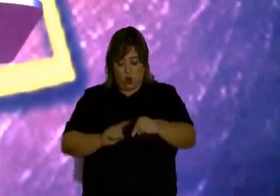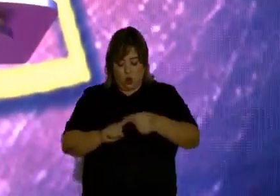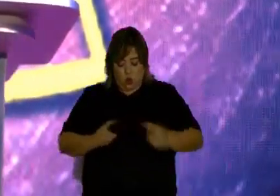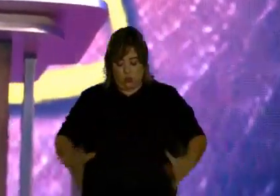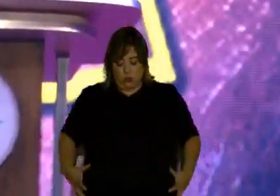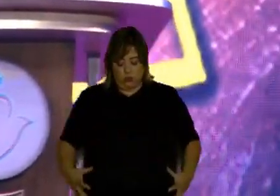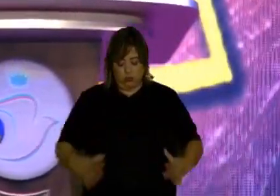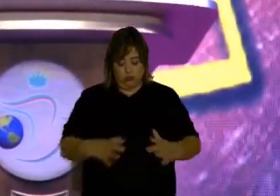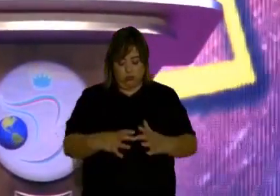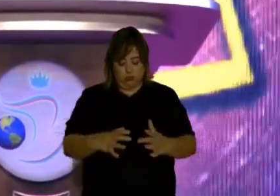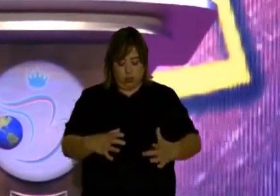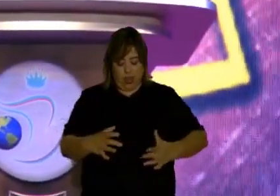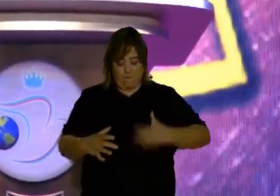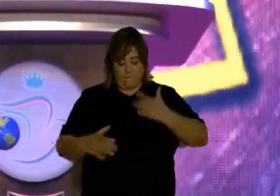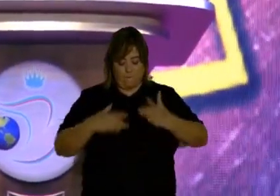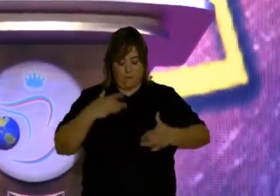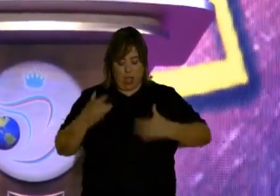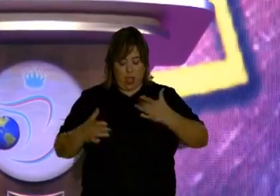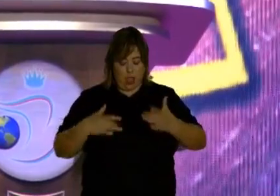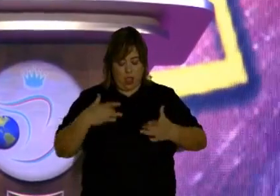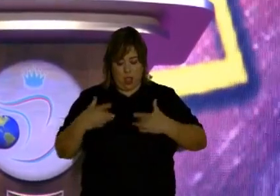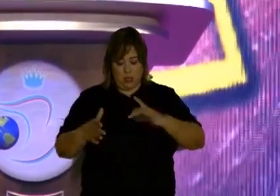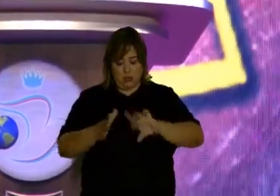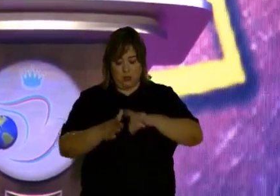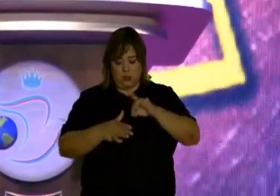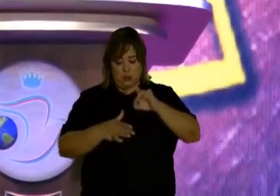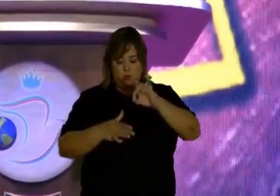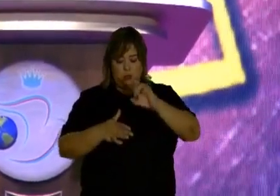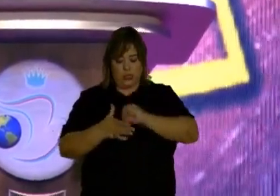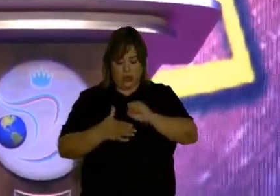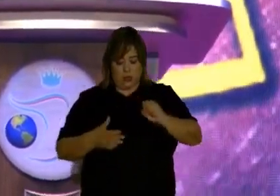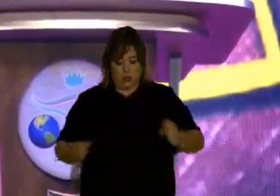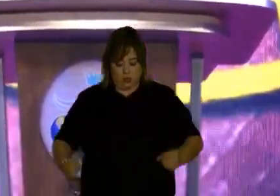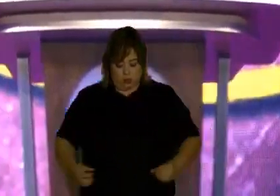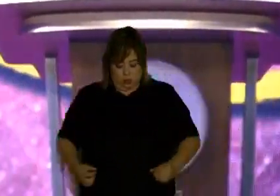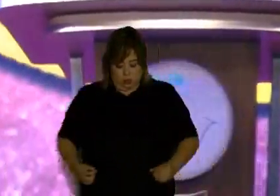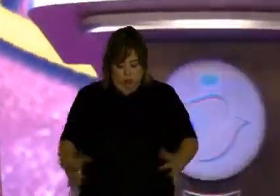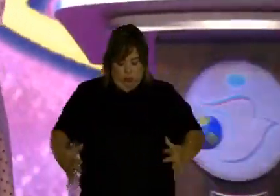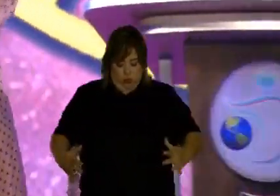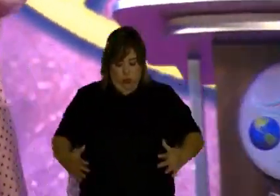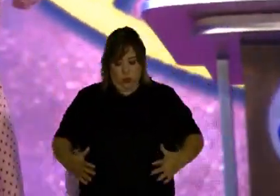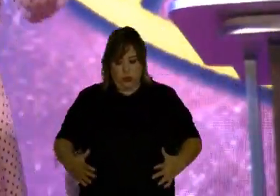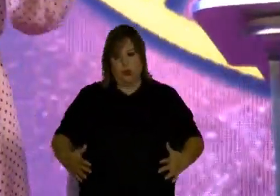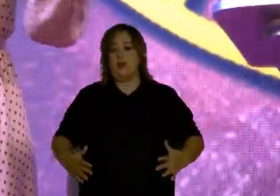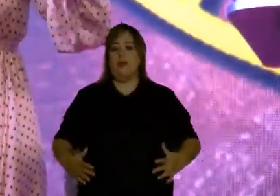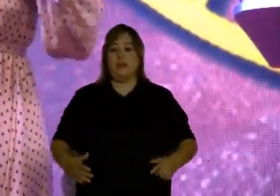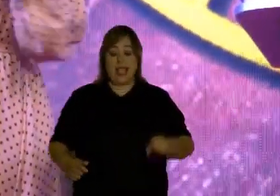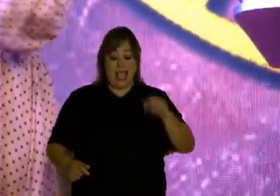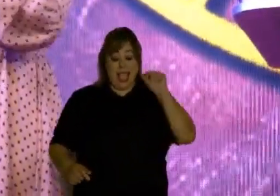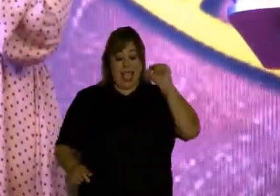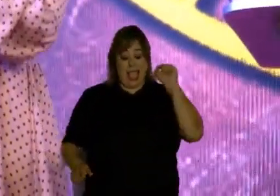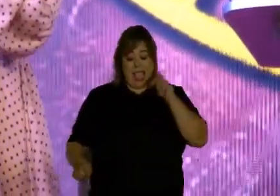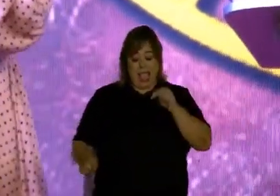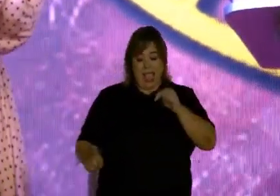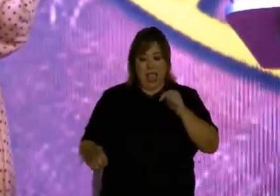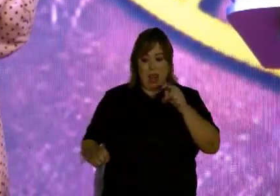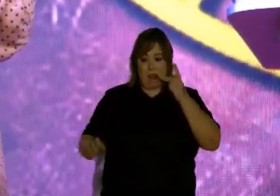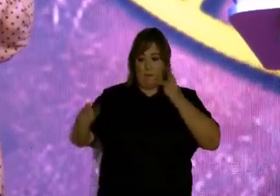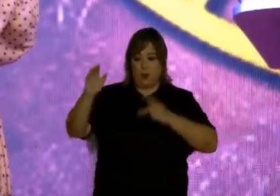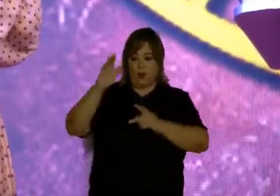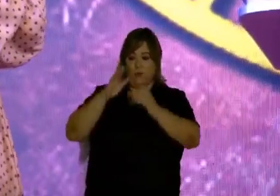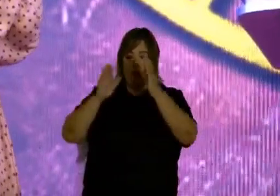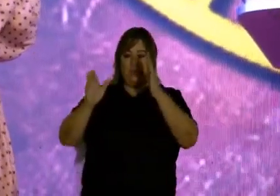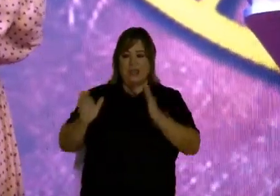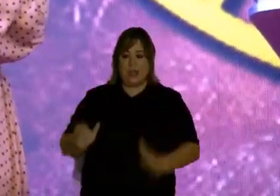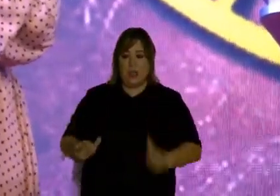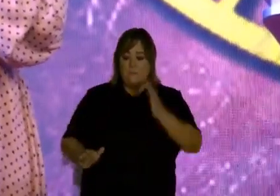se vieron en el camino o no se vieron. Lo único que sé es que Juan el Bautista fue profetizado porque era el hombre que